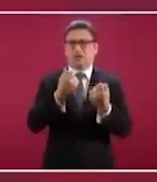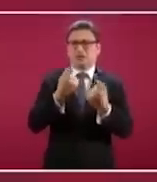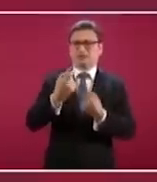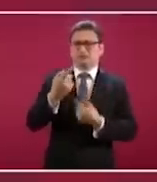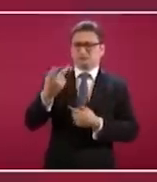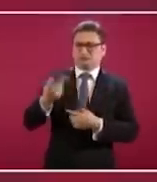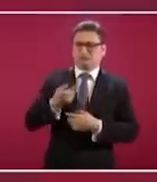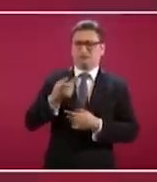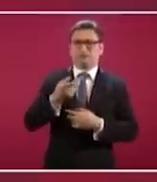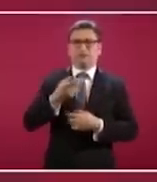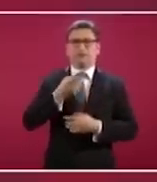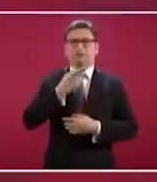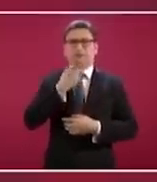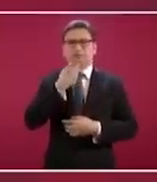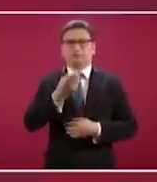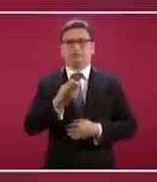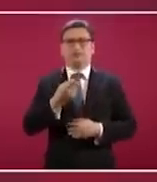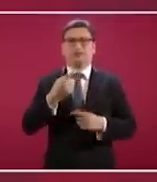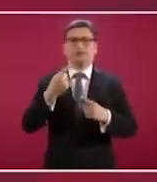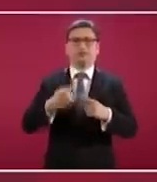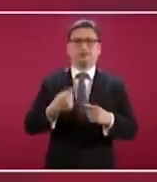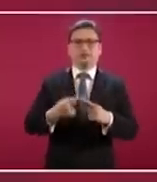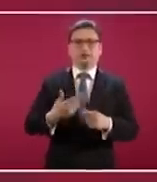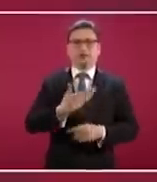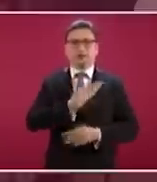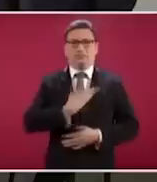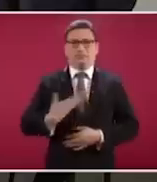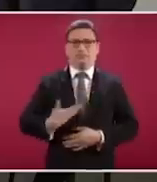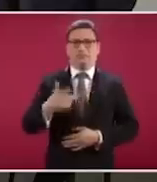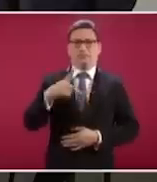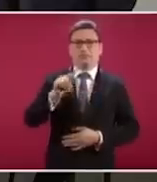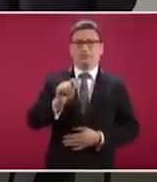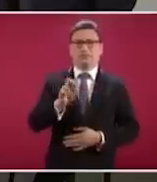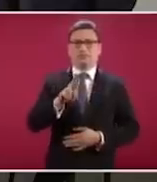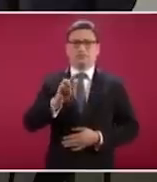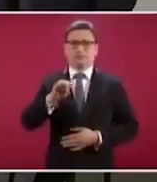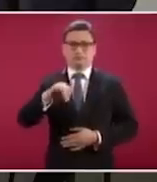declaración del presidente Donald Trump.